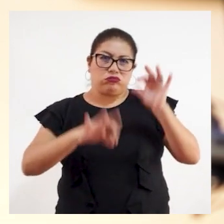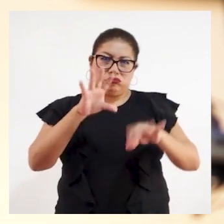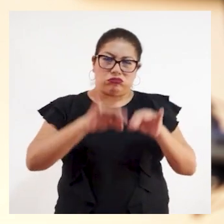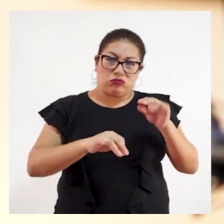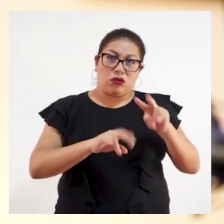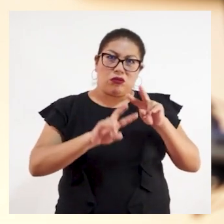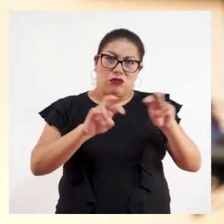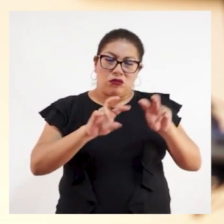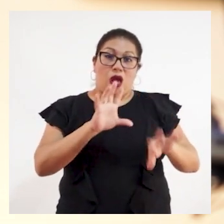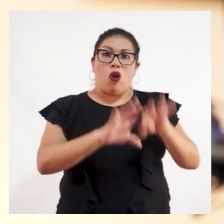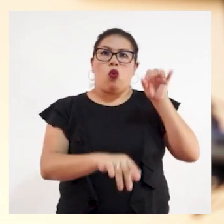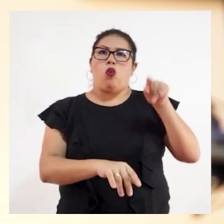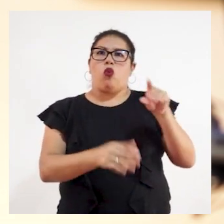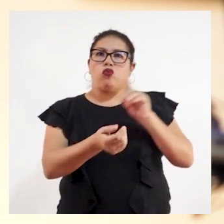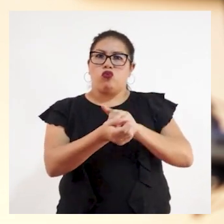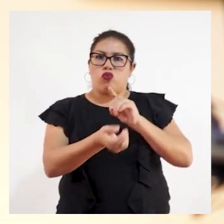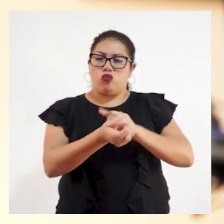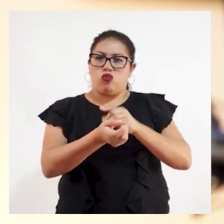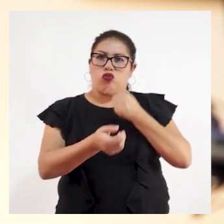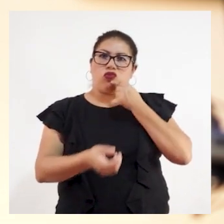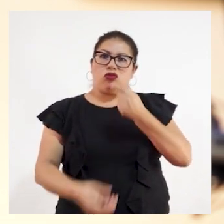un diagnóstico médico.